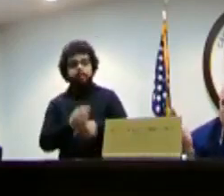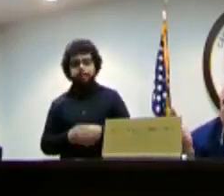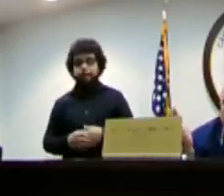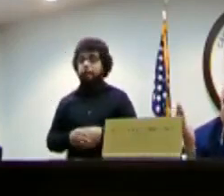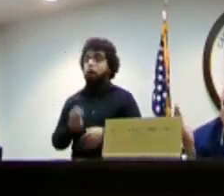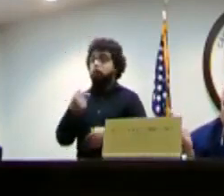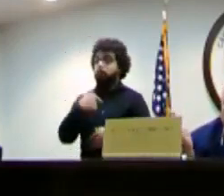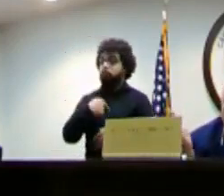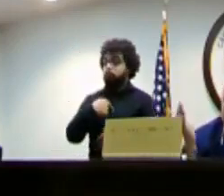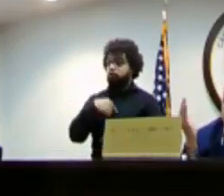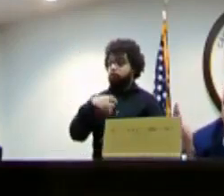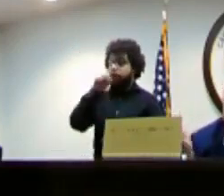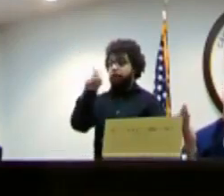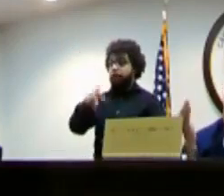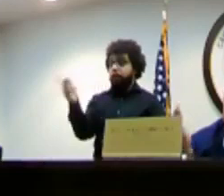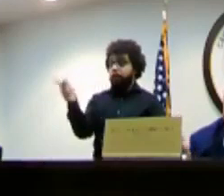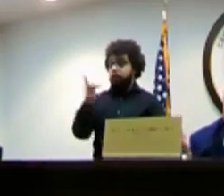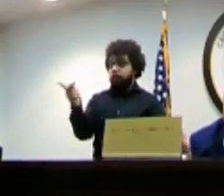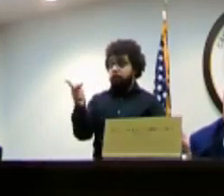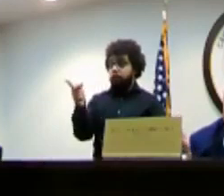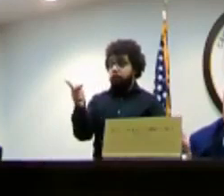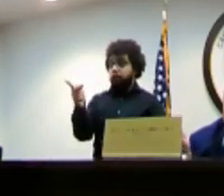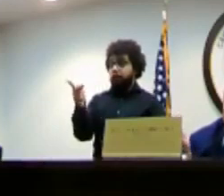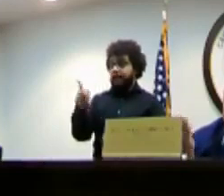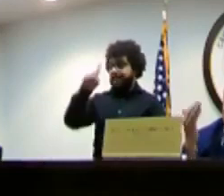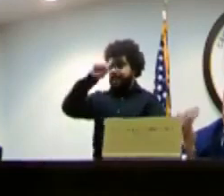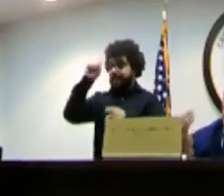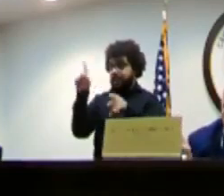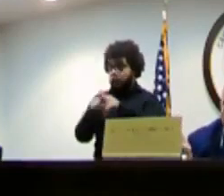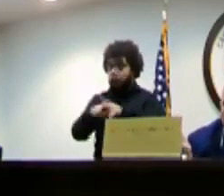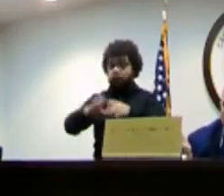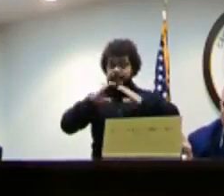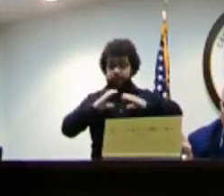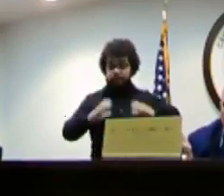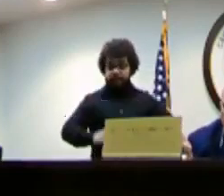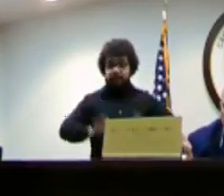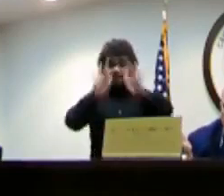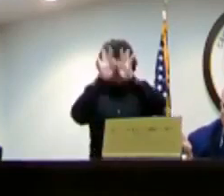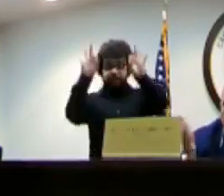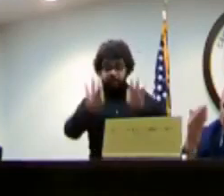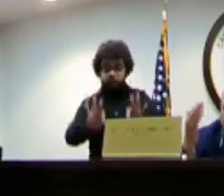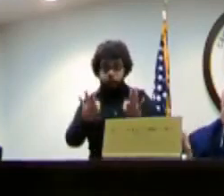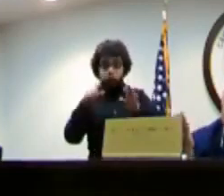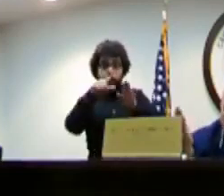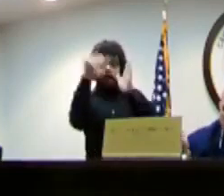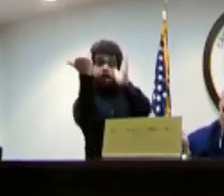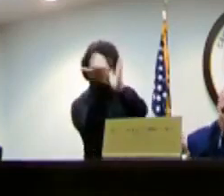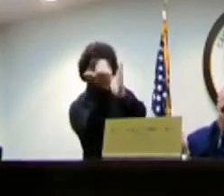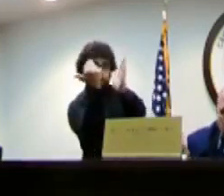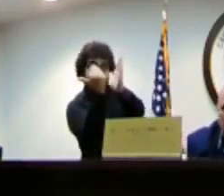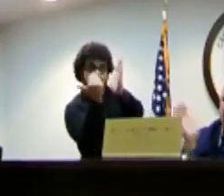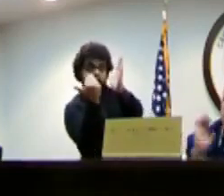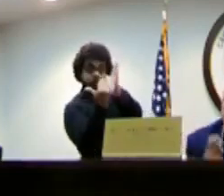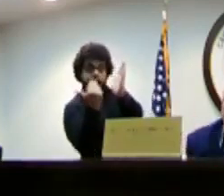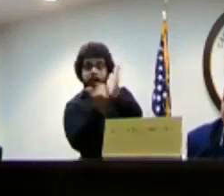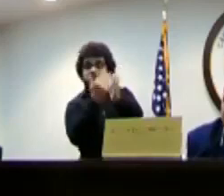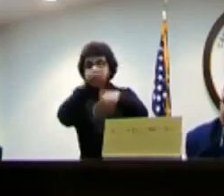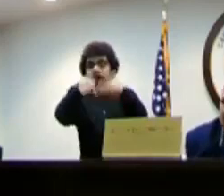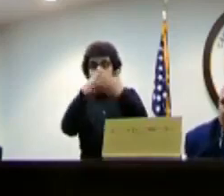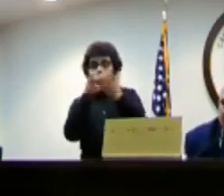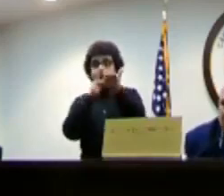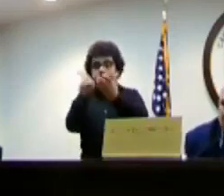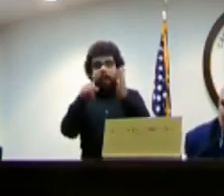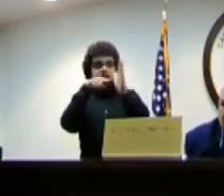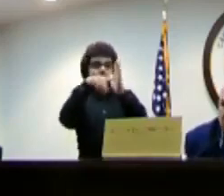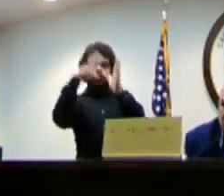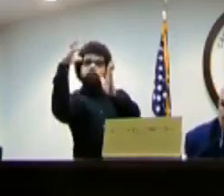de acuerdo que Luma le elimine al abonado de su factura los detalles de lo que pagamos en la factura de energía